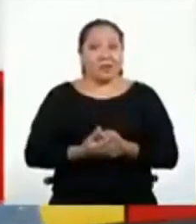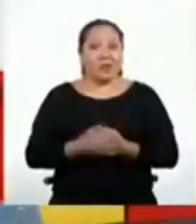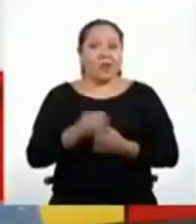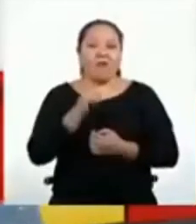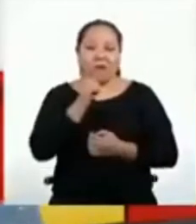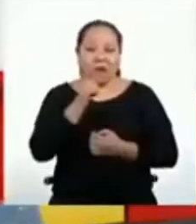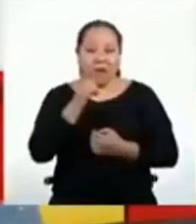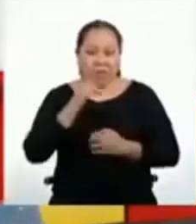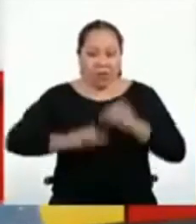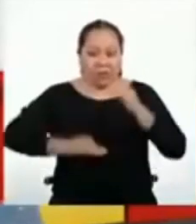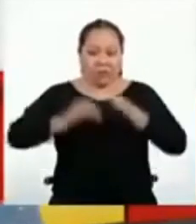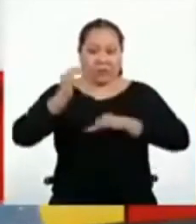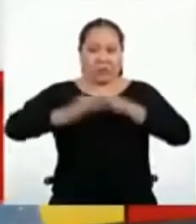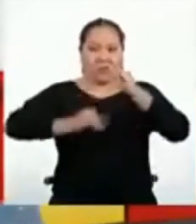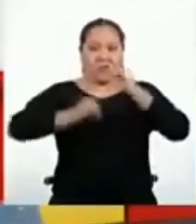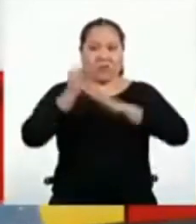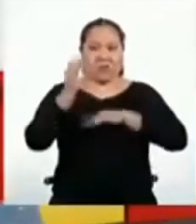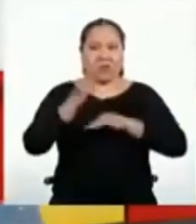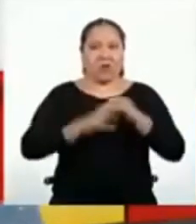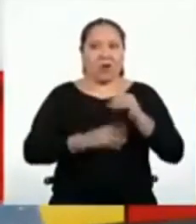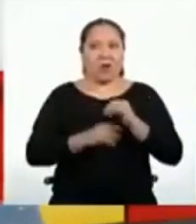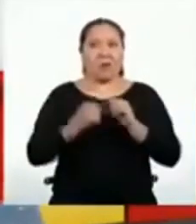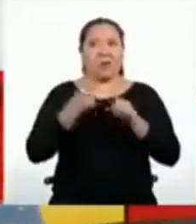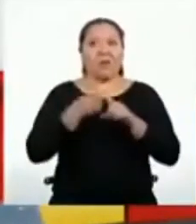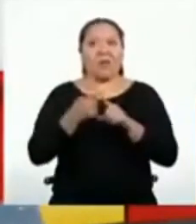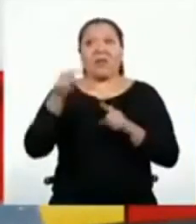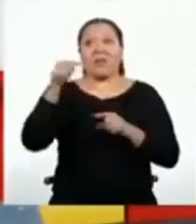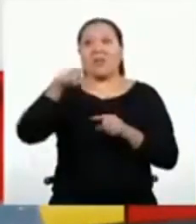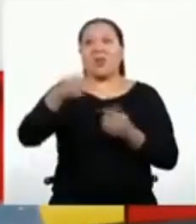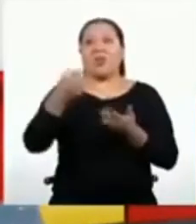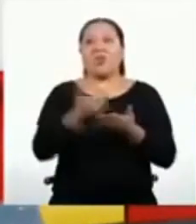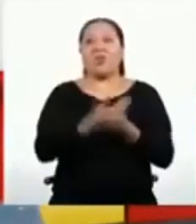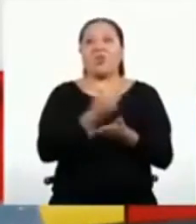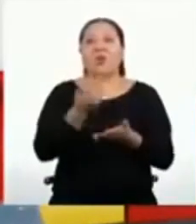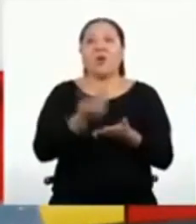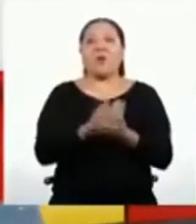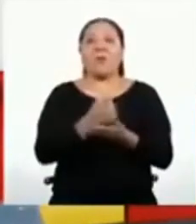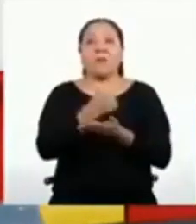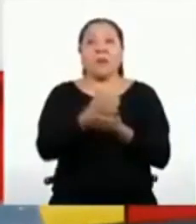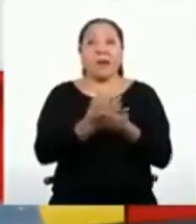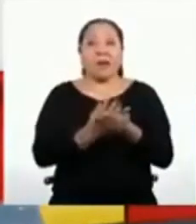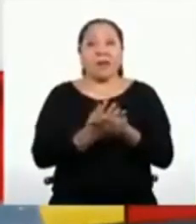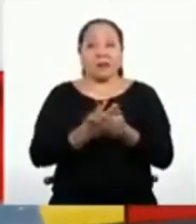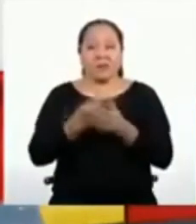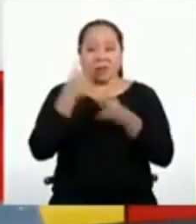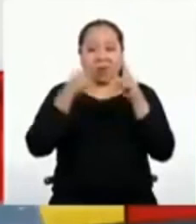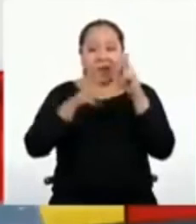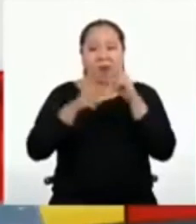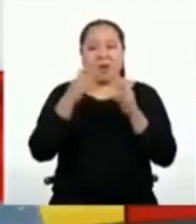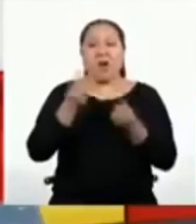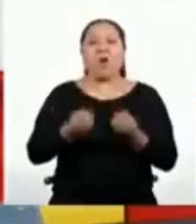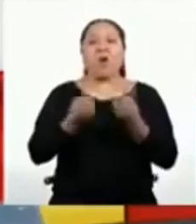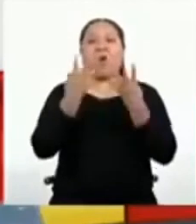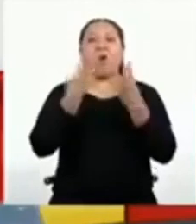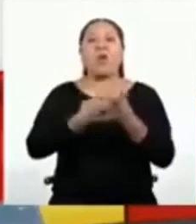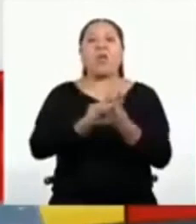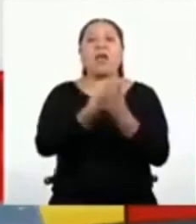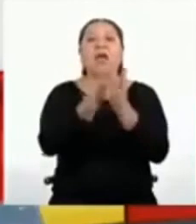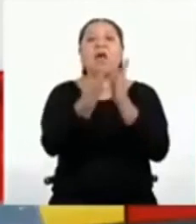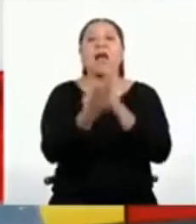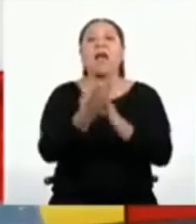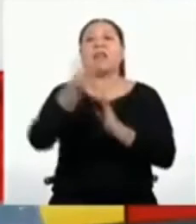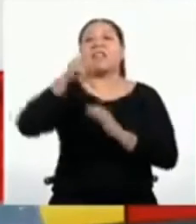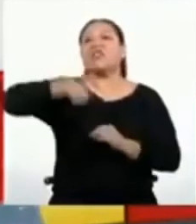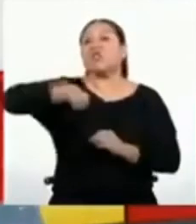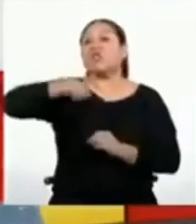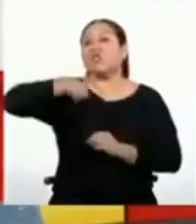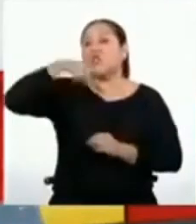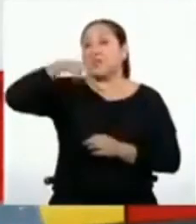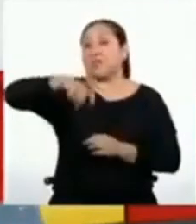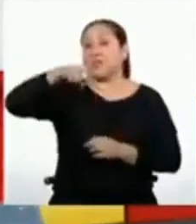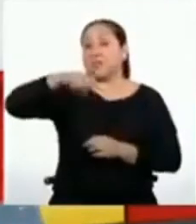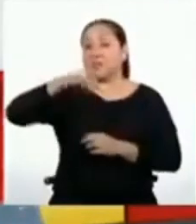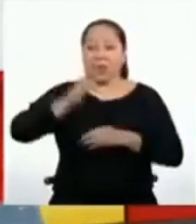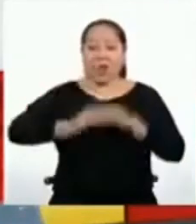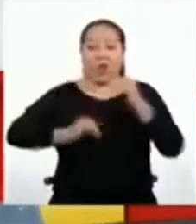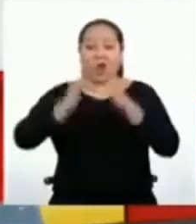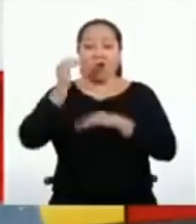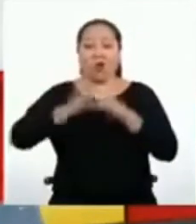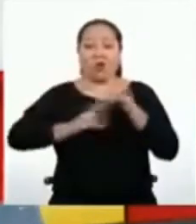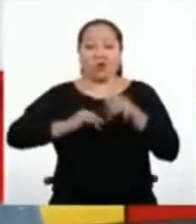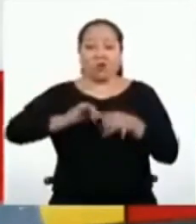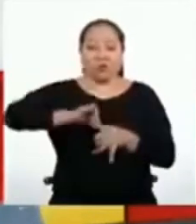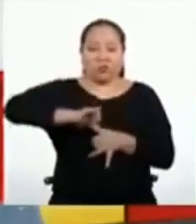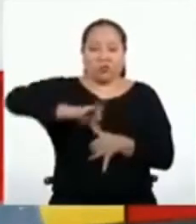7 pisos, pero para eso está este nuevo bloque, para descubrir cuántas cartas voy a necesitar para construir